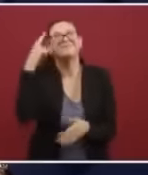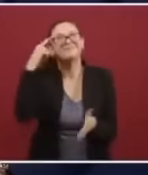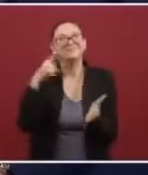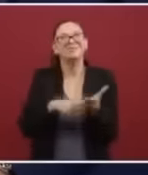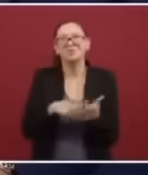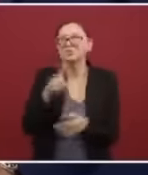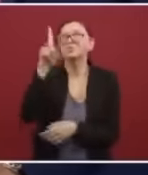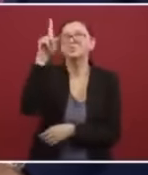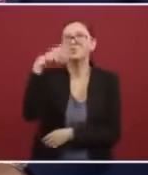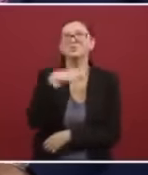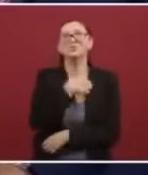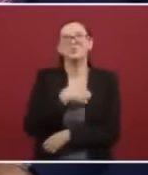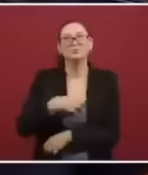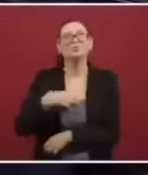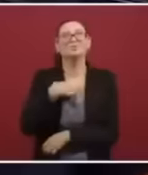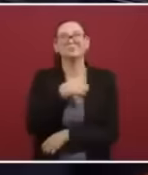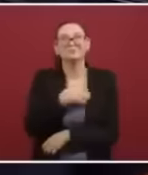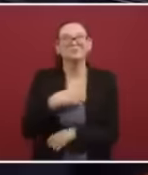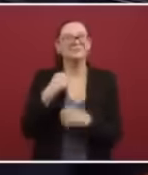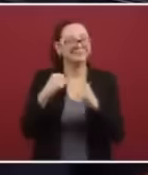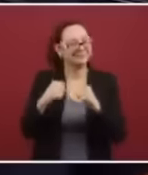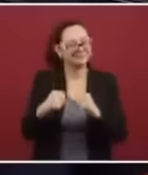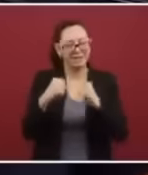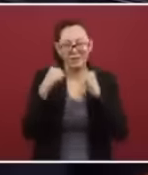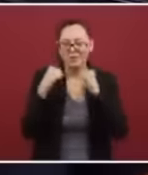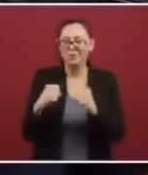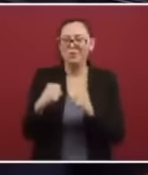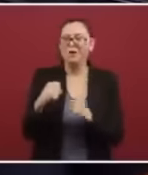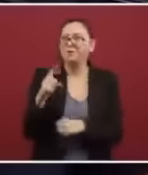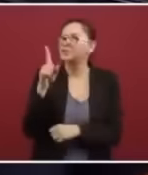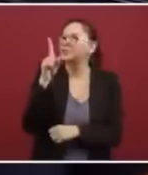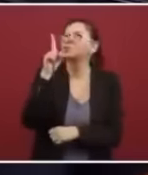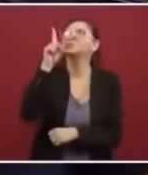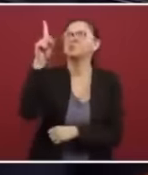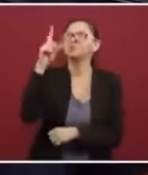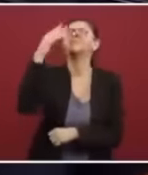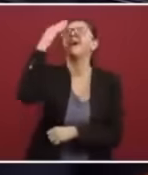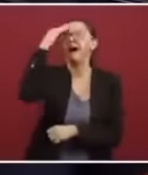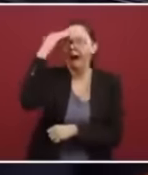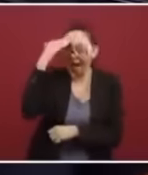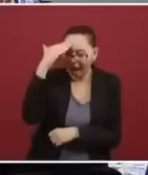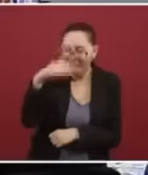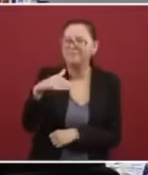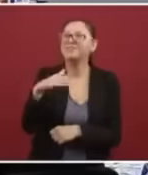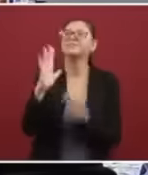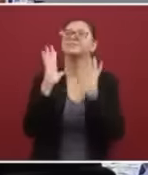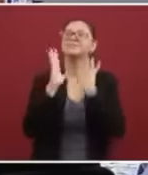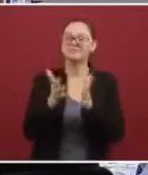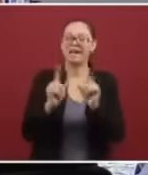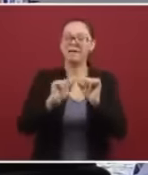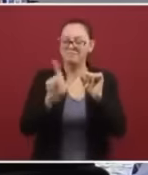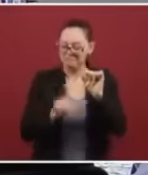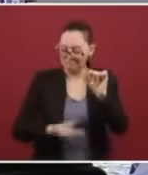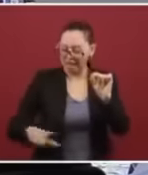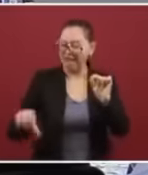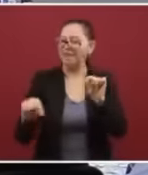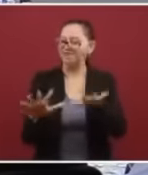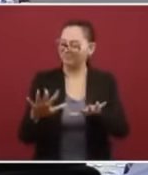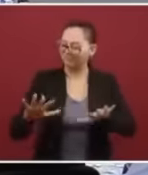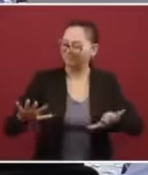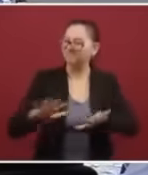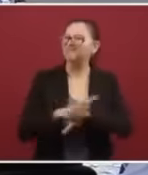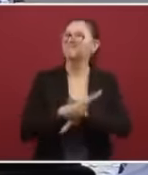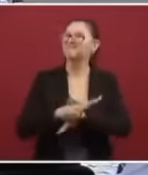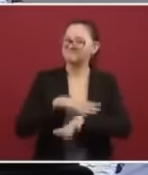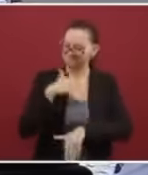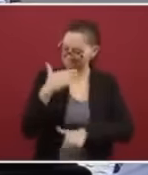contenta, has de estar sintiendo que México ha cambiado mucho, que México